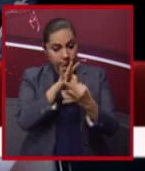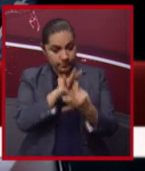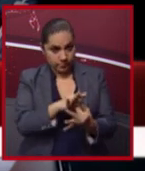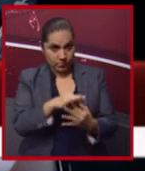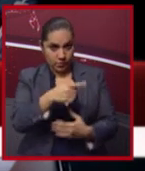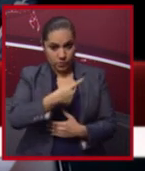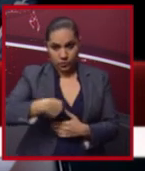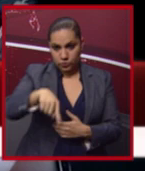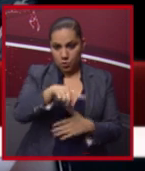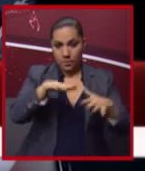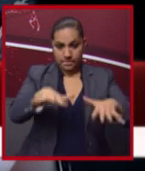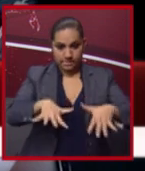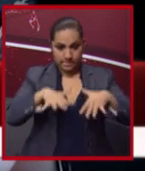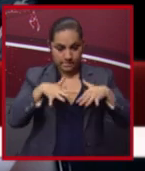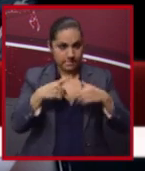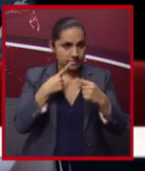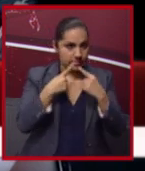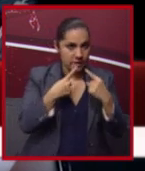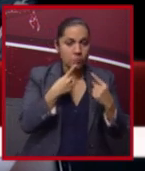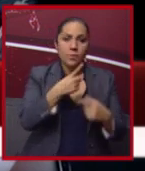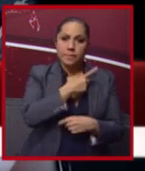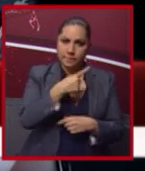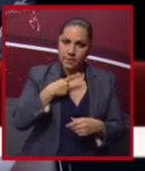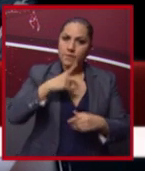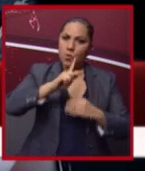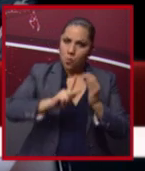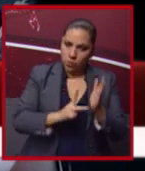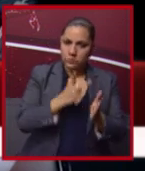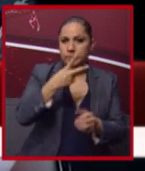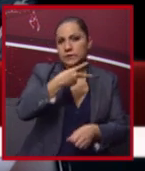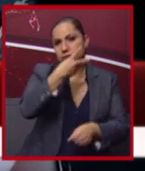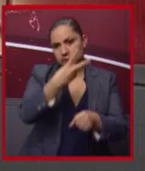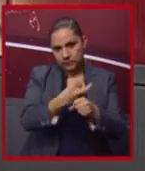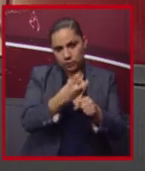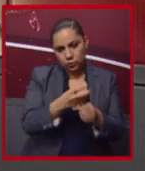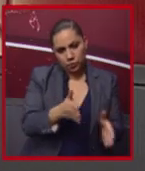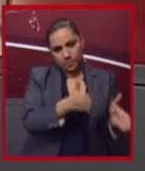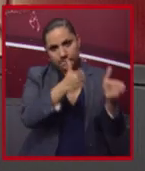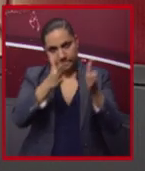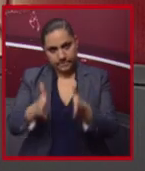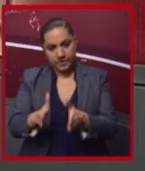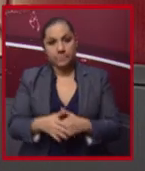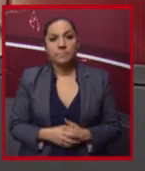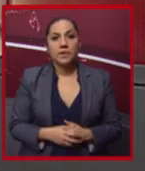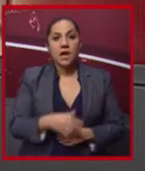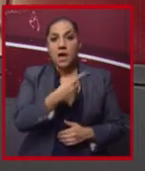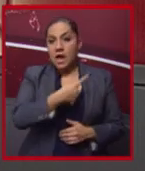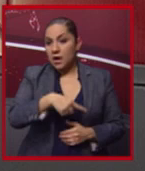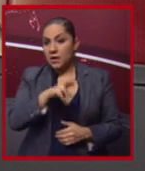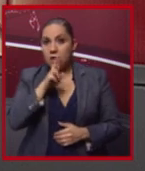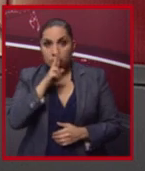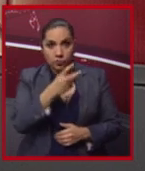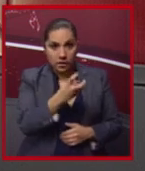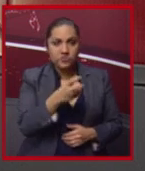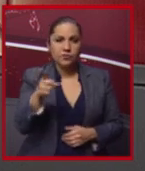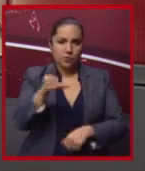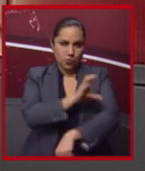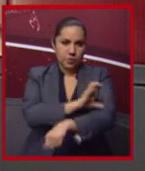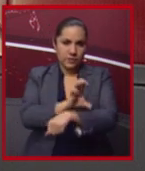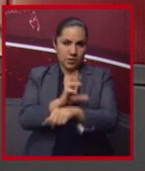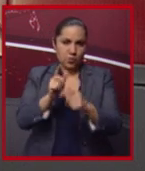Pleno, tendremos que pasar a la segunda ronda. En virtud del resultado, los coordinadores de los grupos